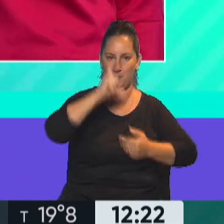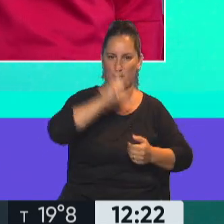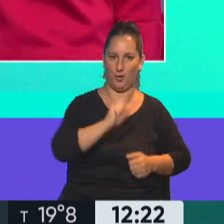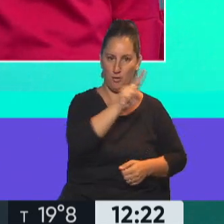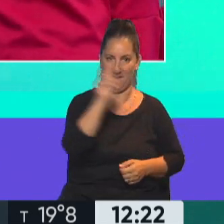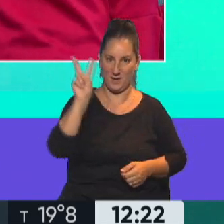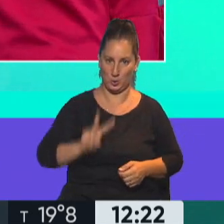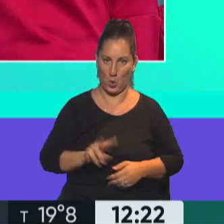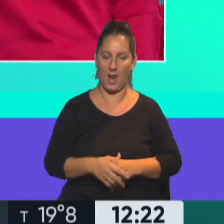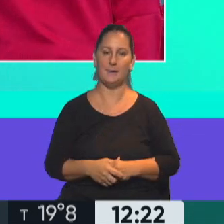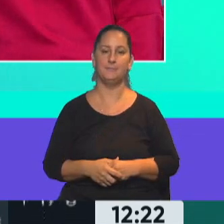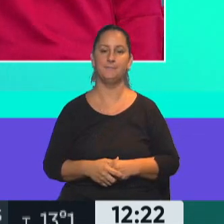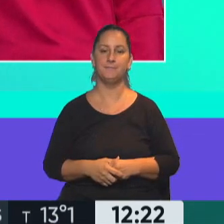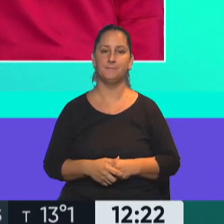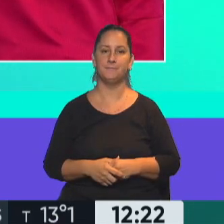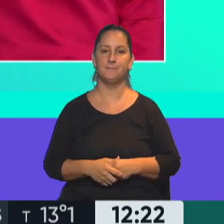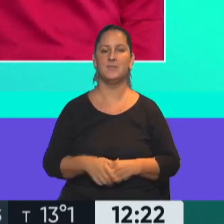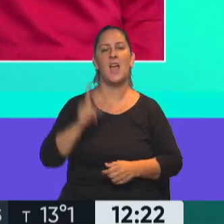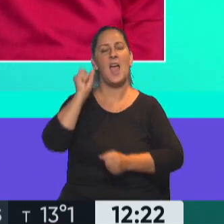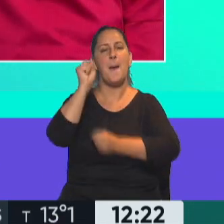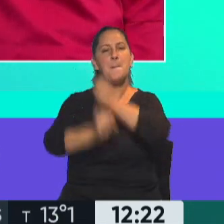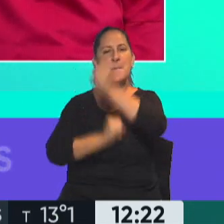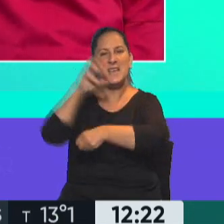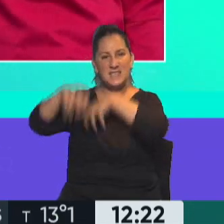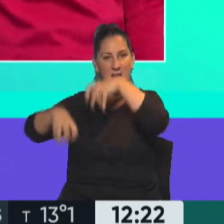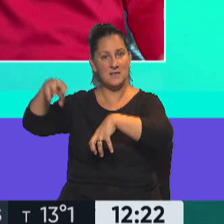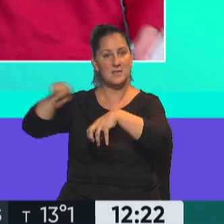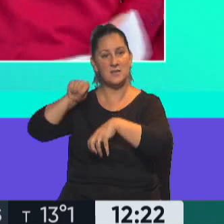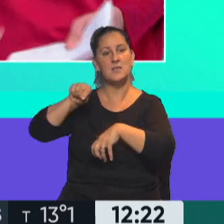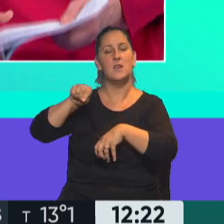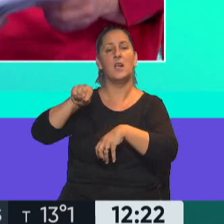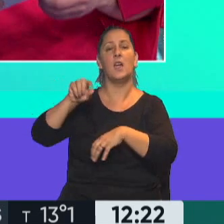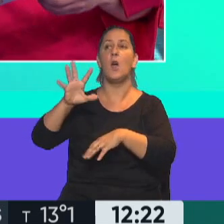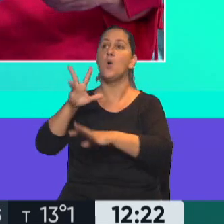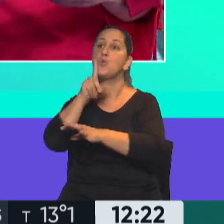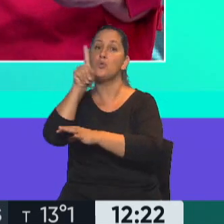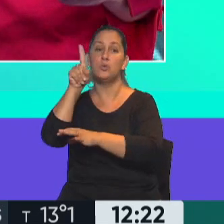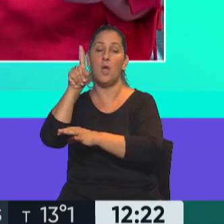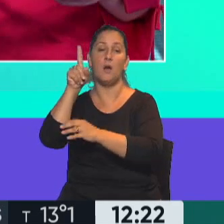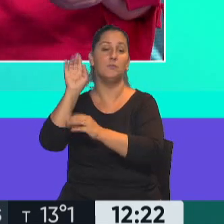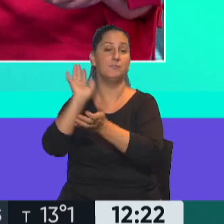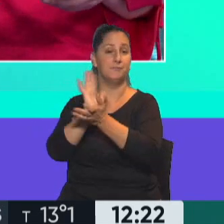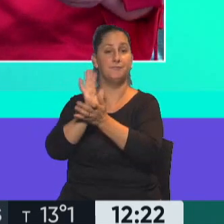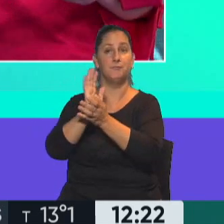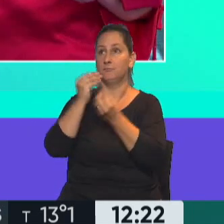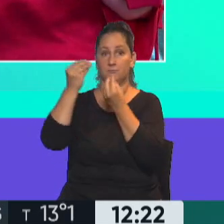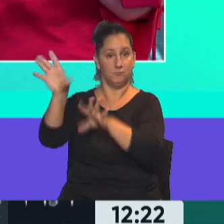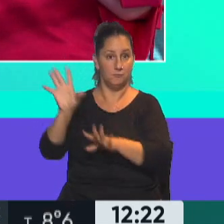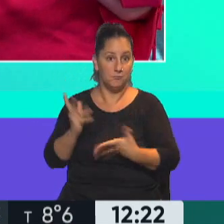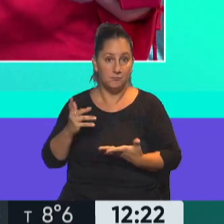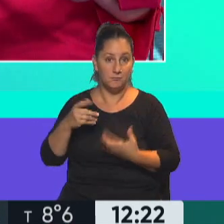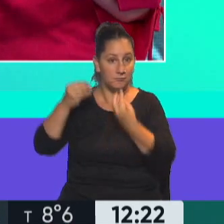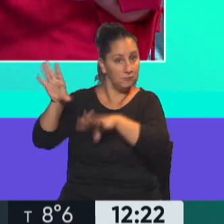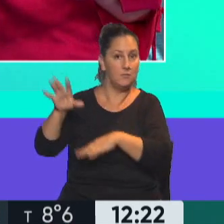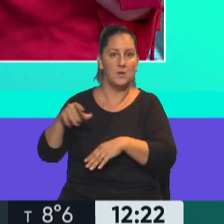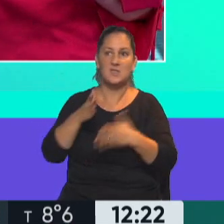destino de aquellas empresas que partieron de Rusia y que dejaron, bueno, claro, sin servicios